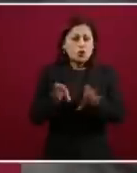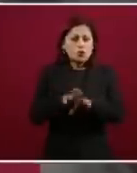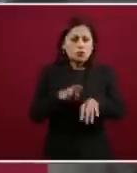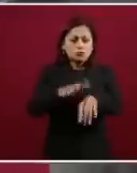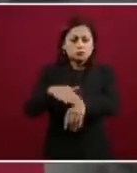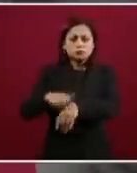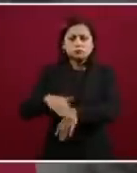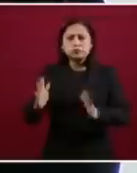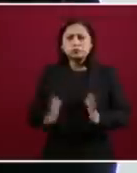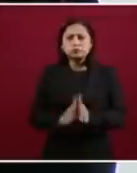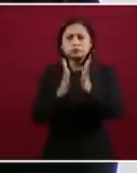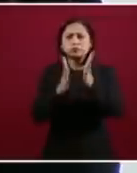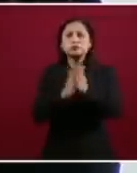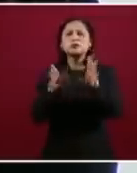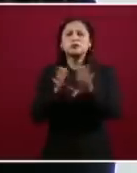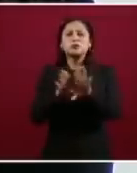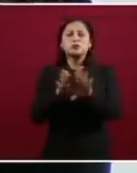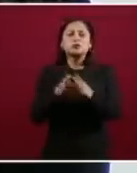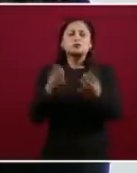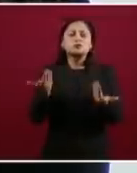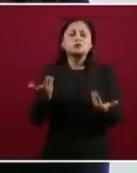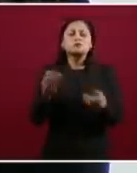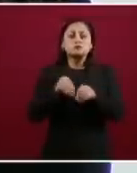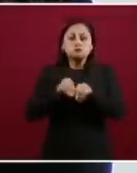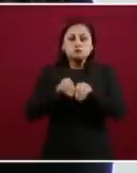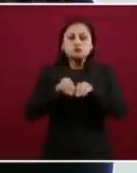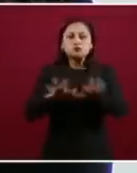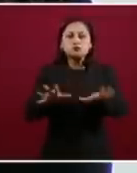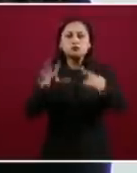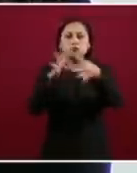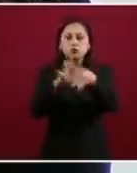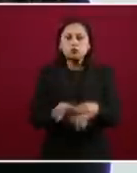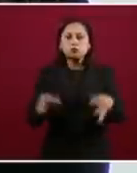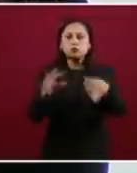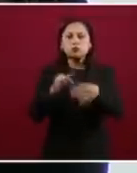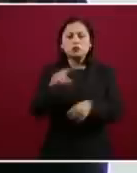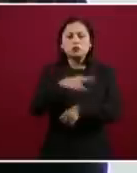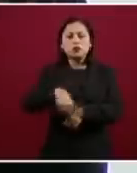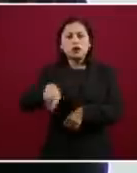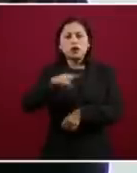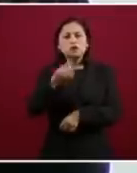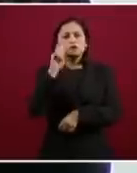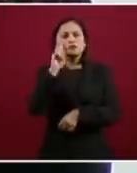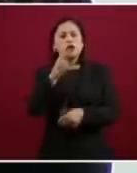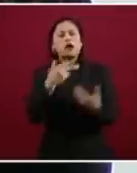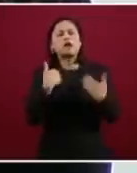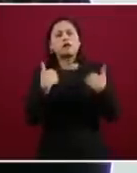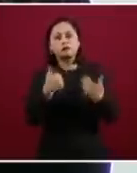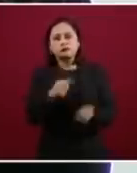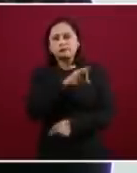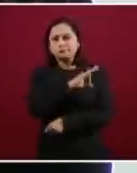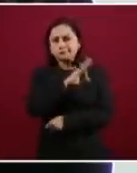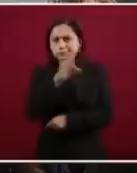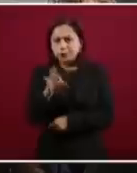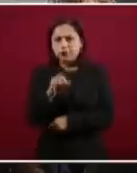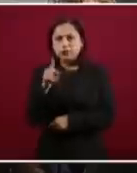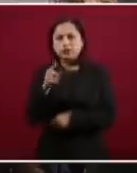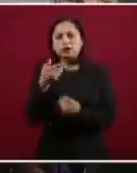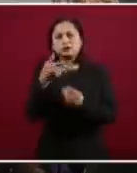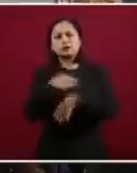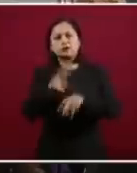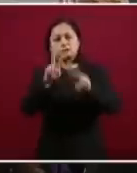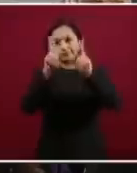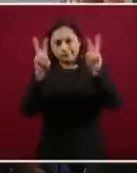la participación ciudadana con información adecuada, oportuna y accesible con respecto a este proyecto y, desde